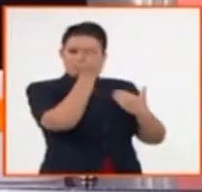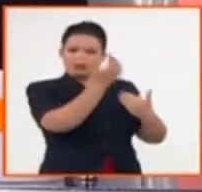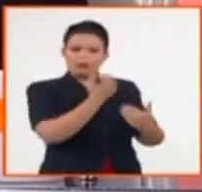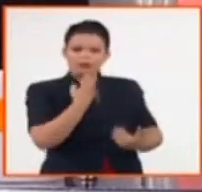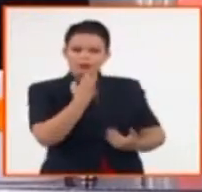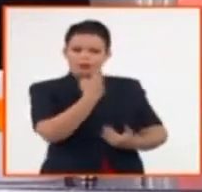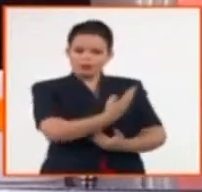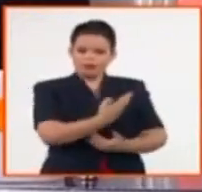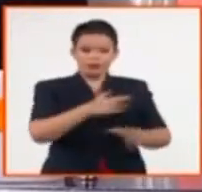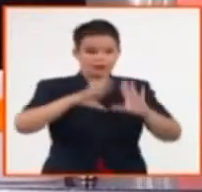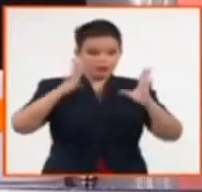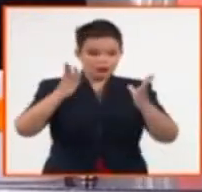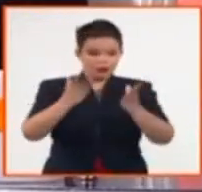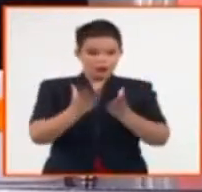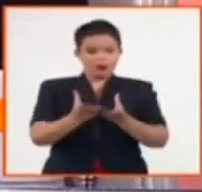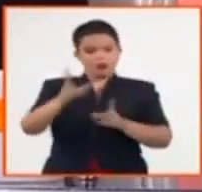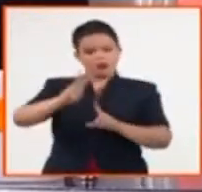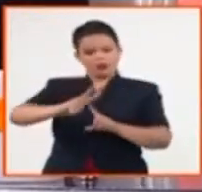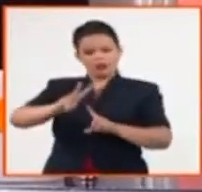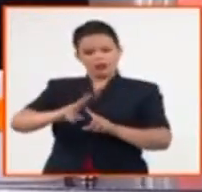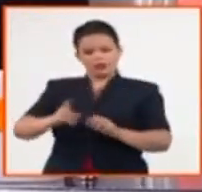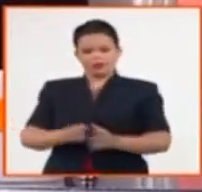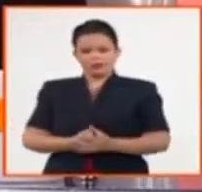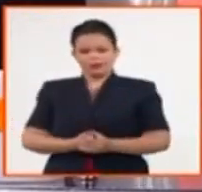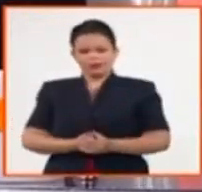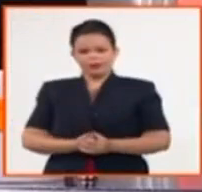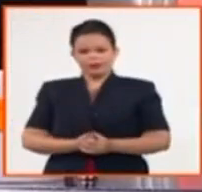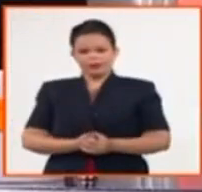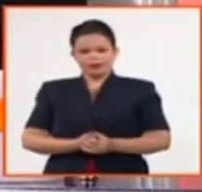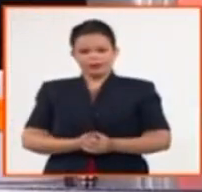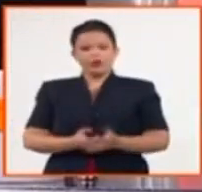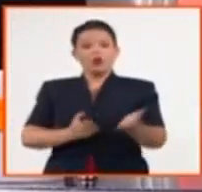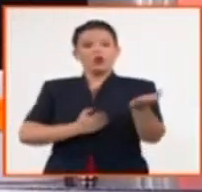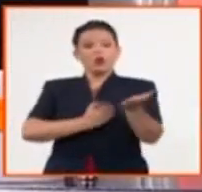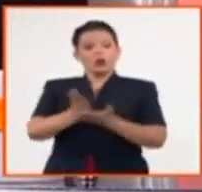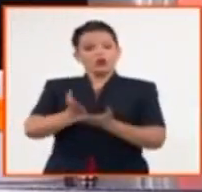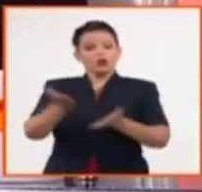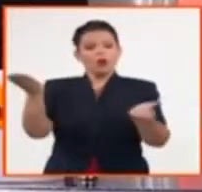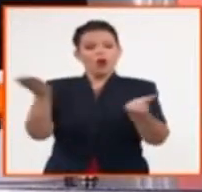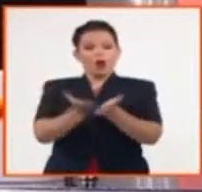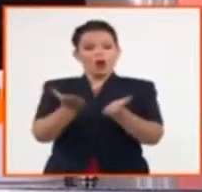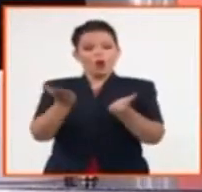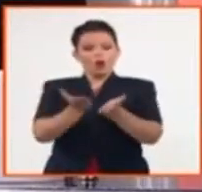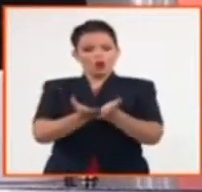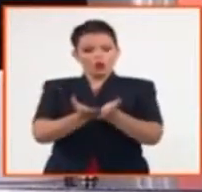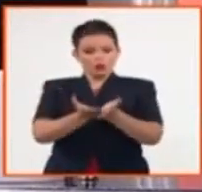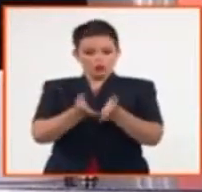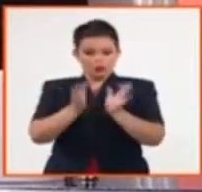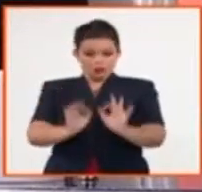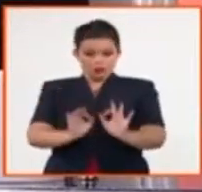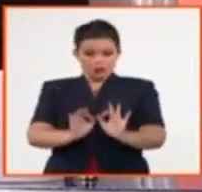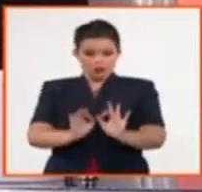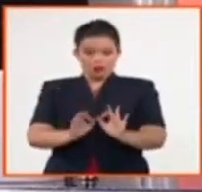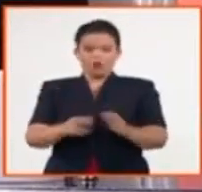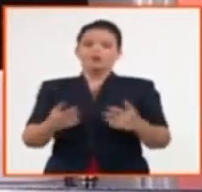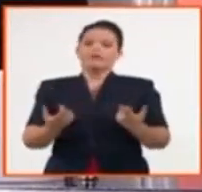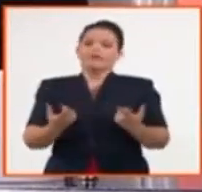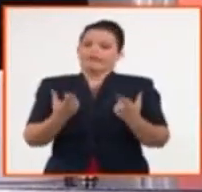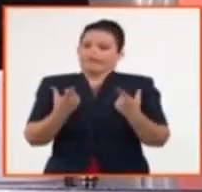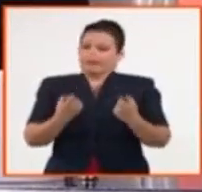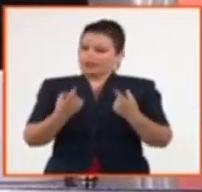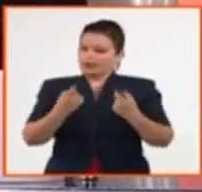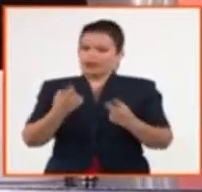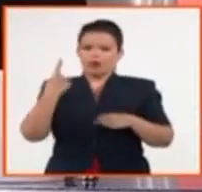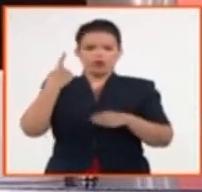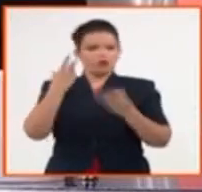espacio. Reanudar un curso escolar exige mucho esfuerzo, recursos. En este contexto, además,